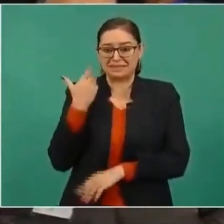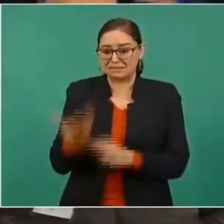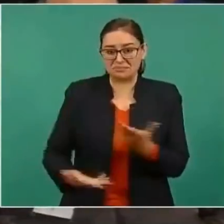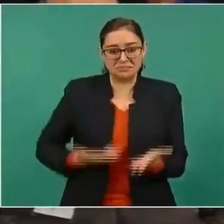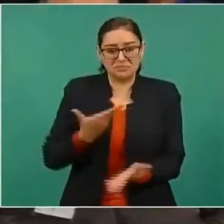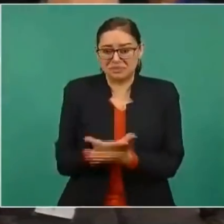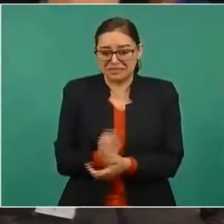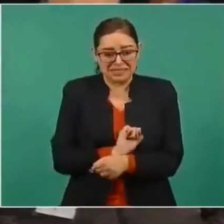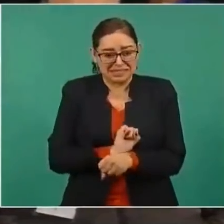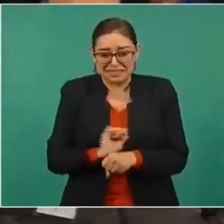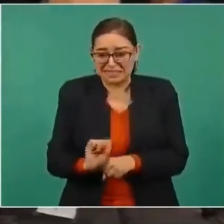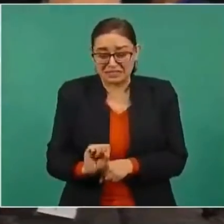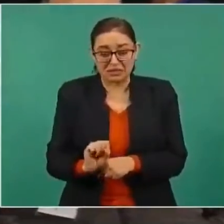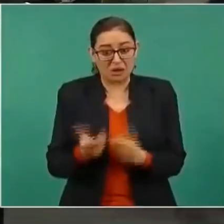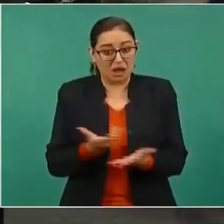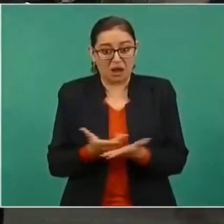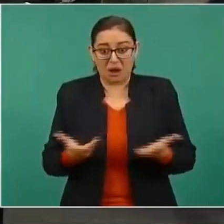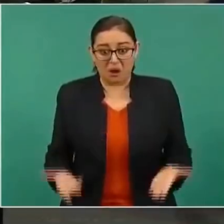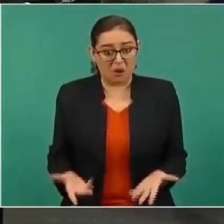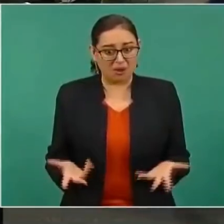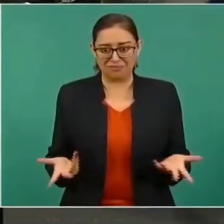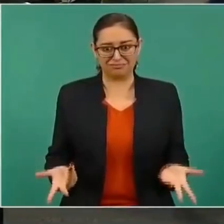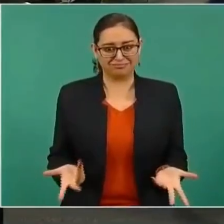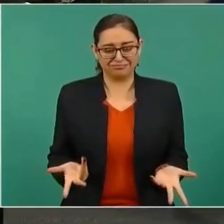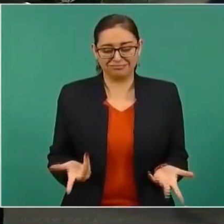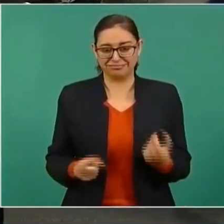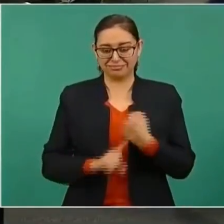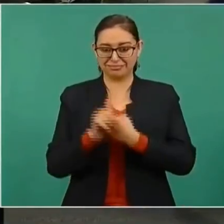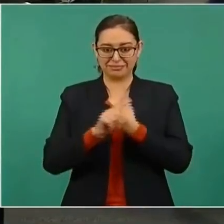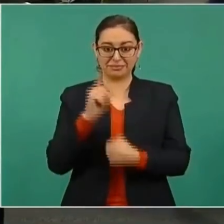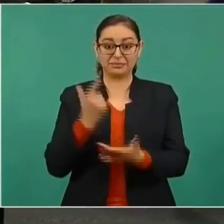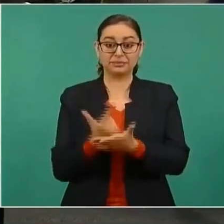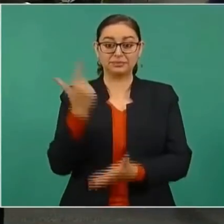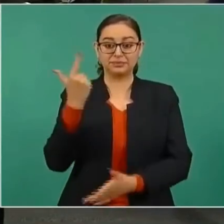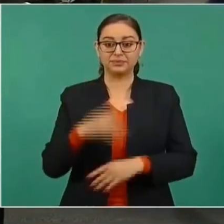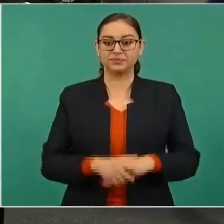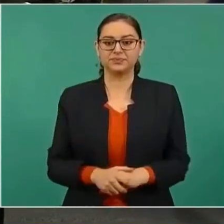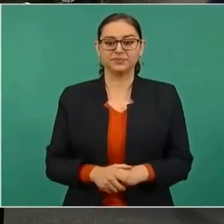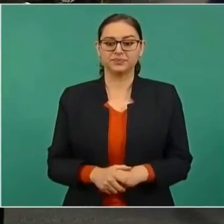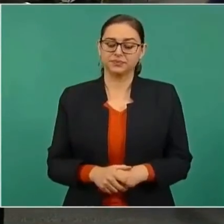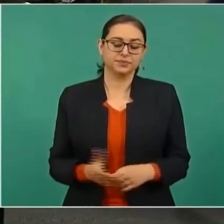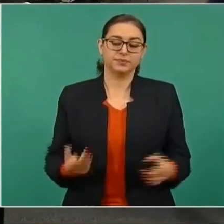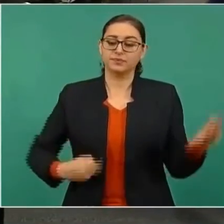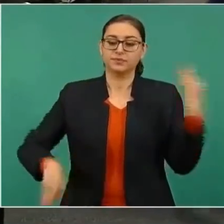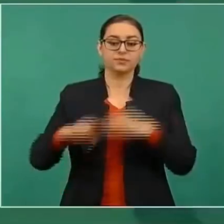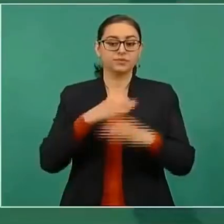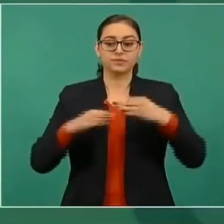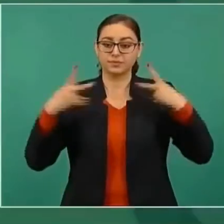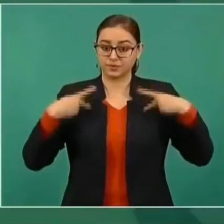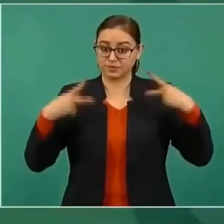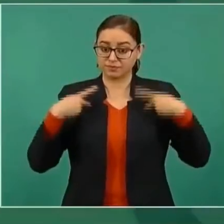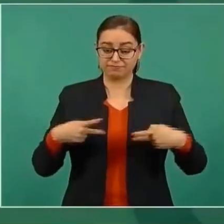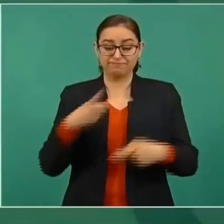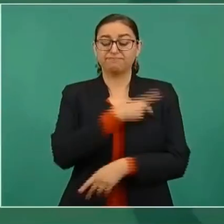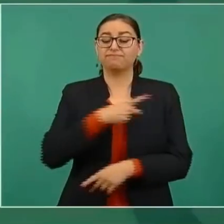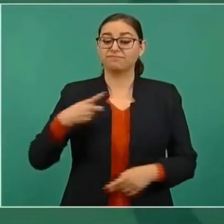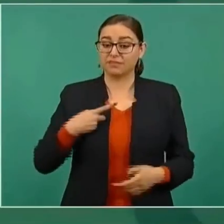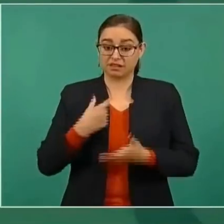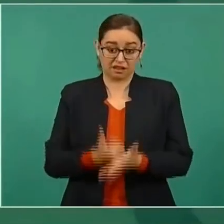Sí, la restitución del agua. Hay que ayudar todos tienen que ayudar en la reconciliación. Ahí